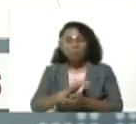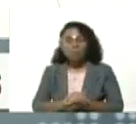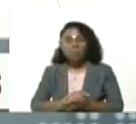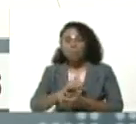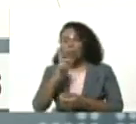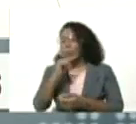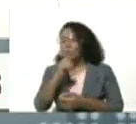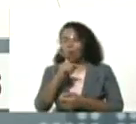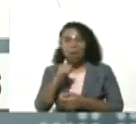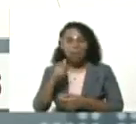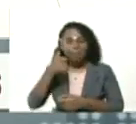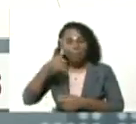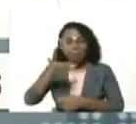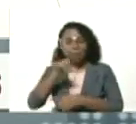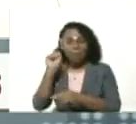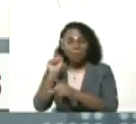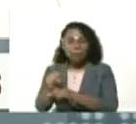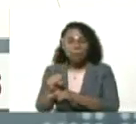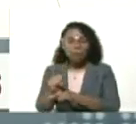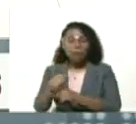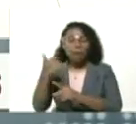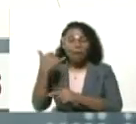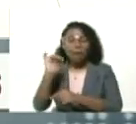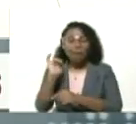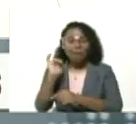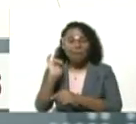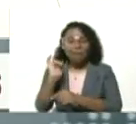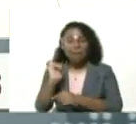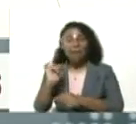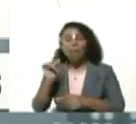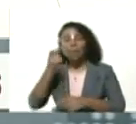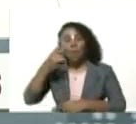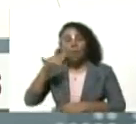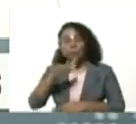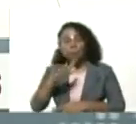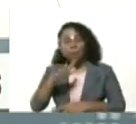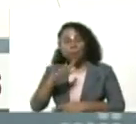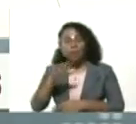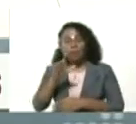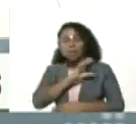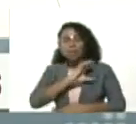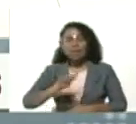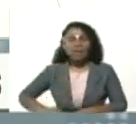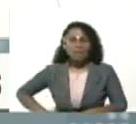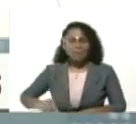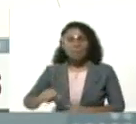pueblo huérfano, hay pueblo cristianamente protegido,